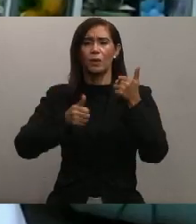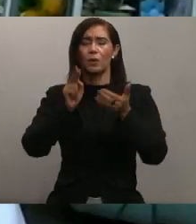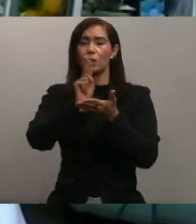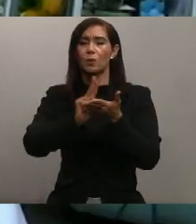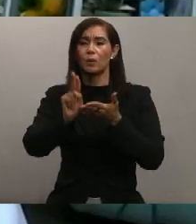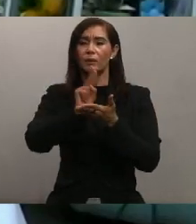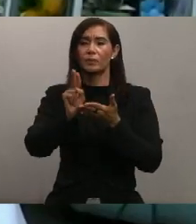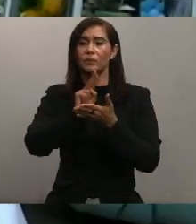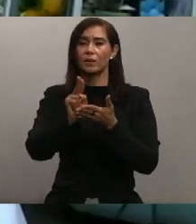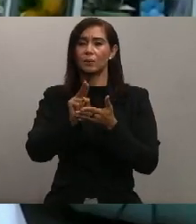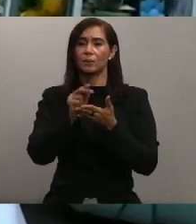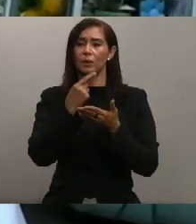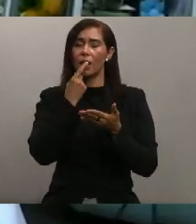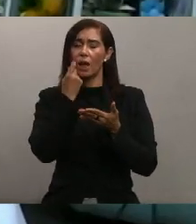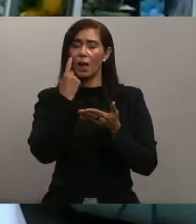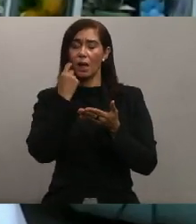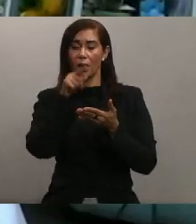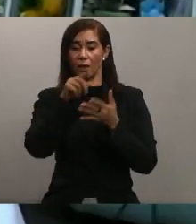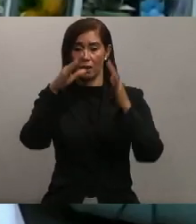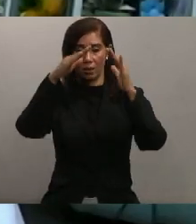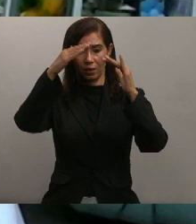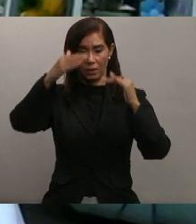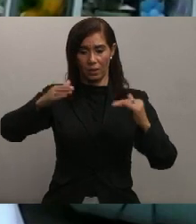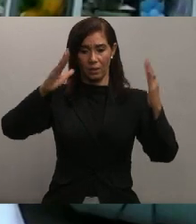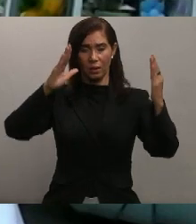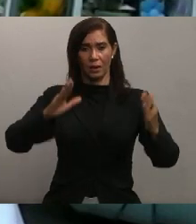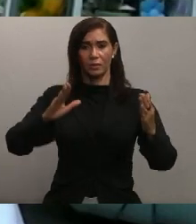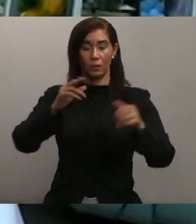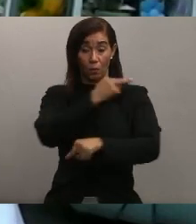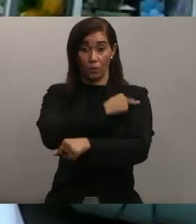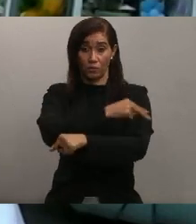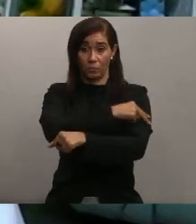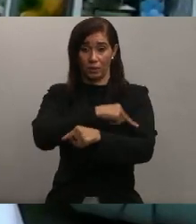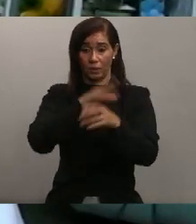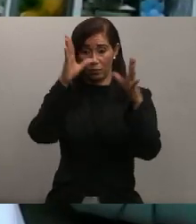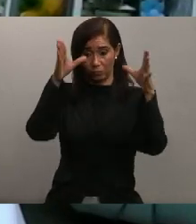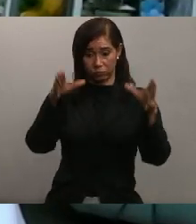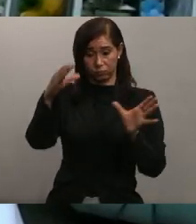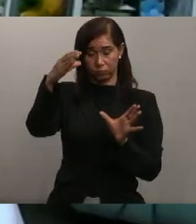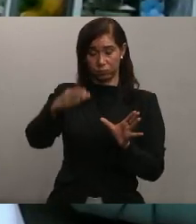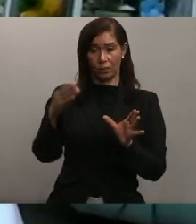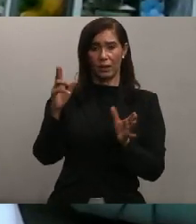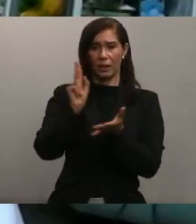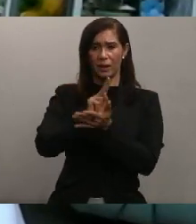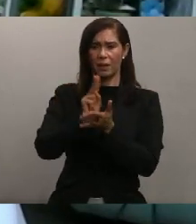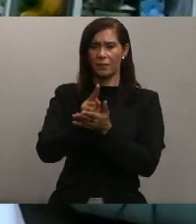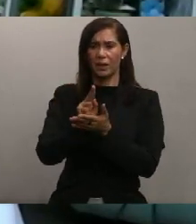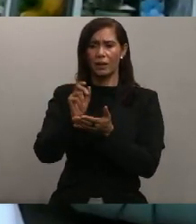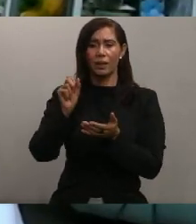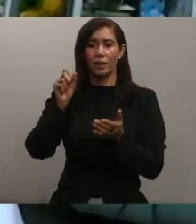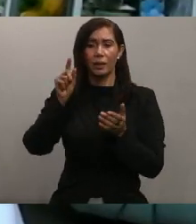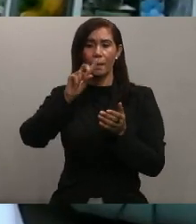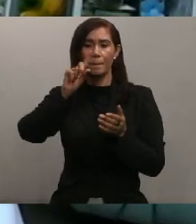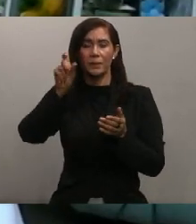dar ya a este hospital Carpa de La Vega? Además, ministro, para concluir,